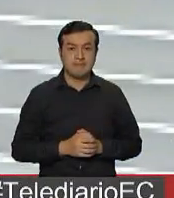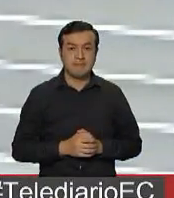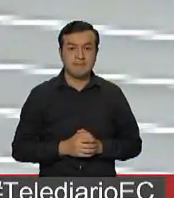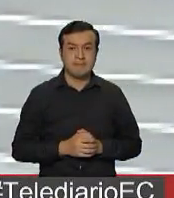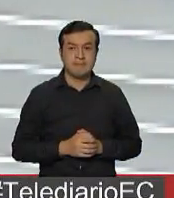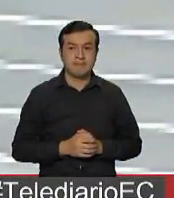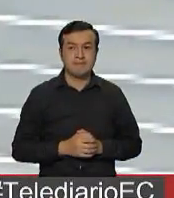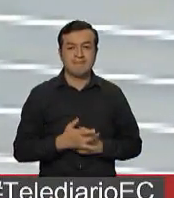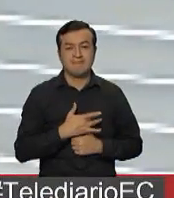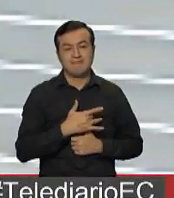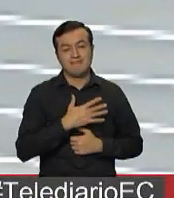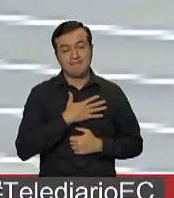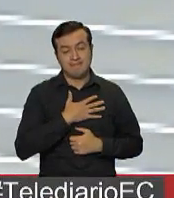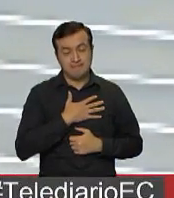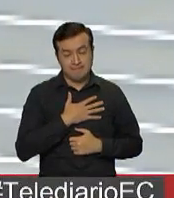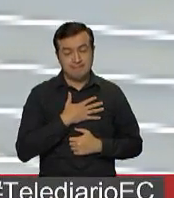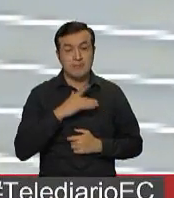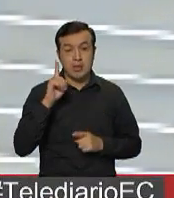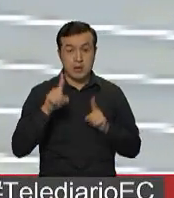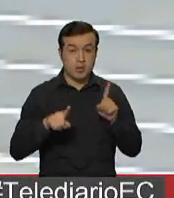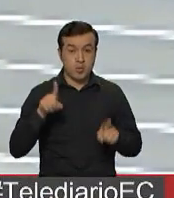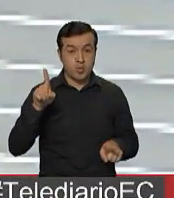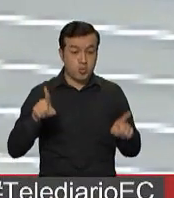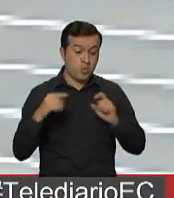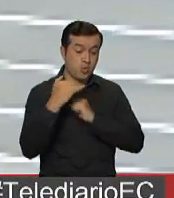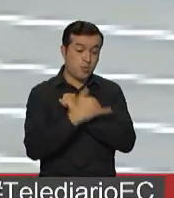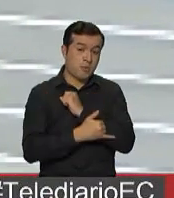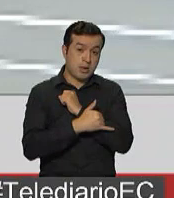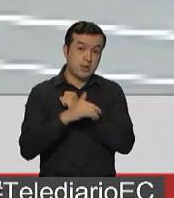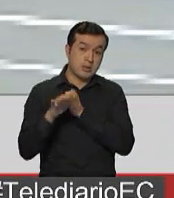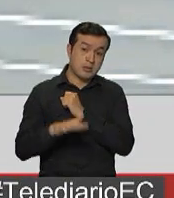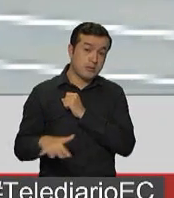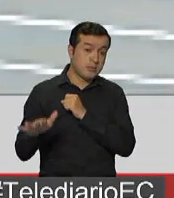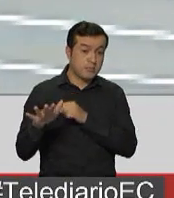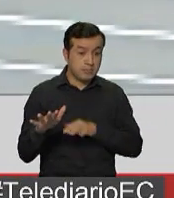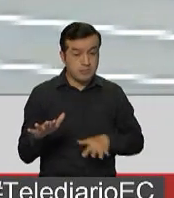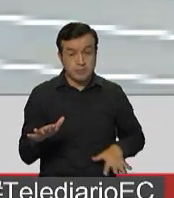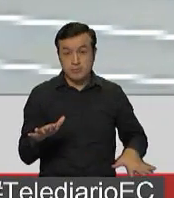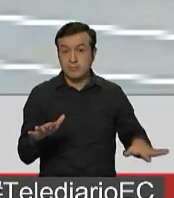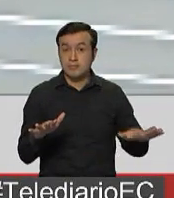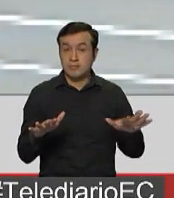Pero lamentablemente, en otros países,